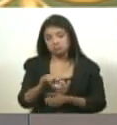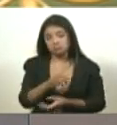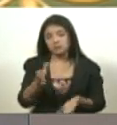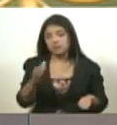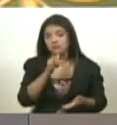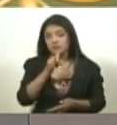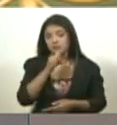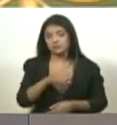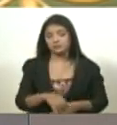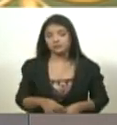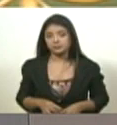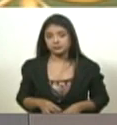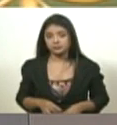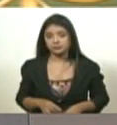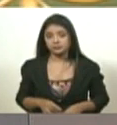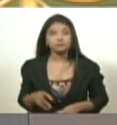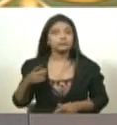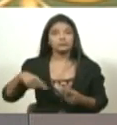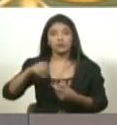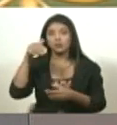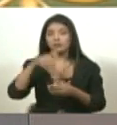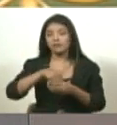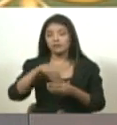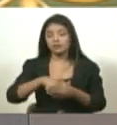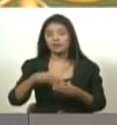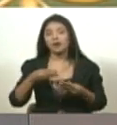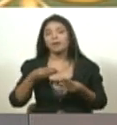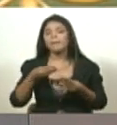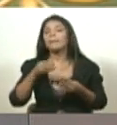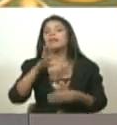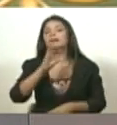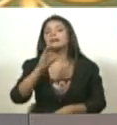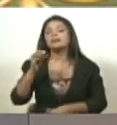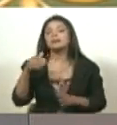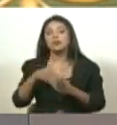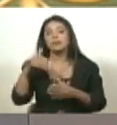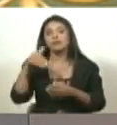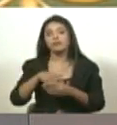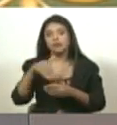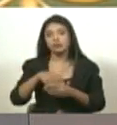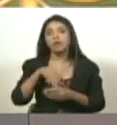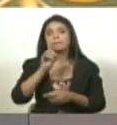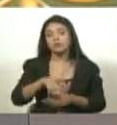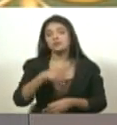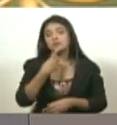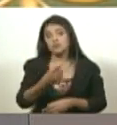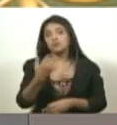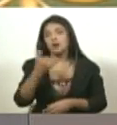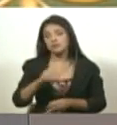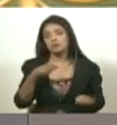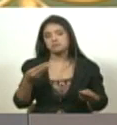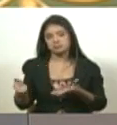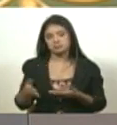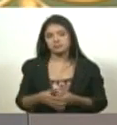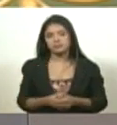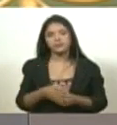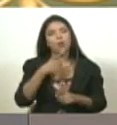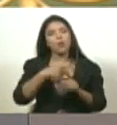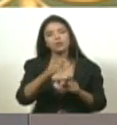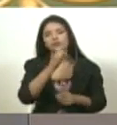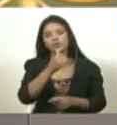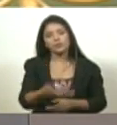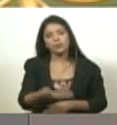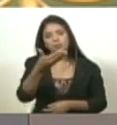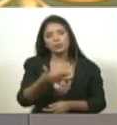información, pero esa firma le regaló 500.000 votos a la oposición también, diciendo que ahí tenía. Y el otro punto interesante es que